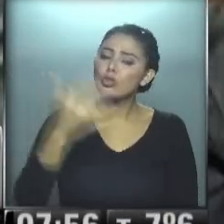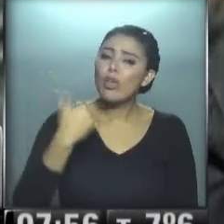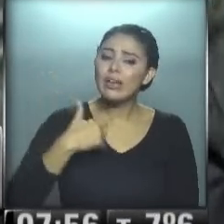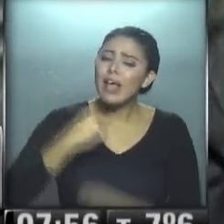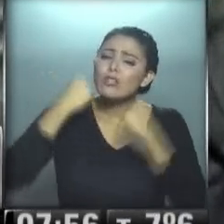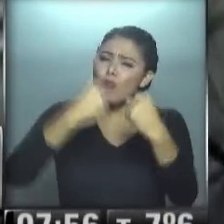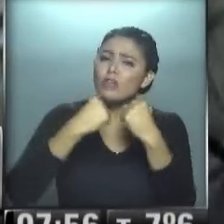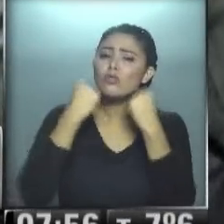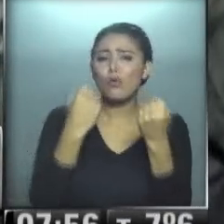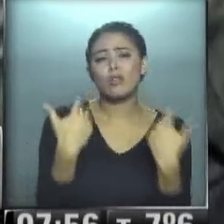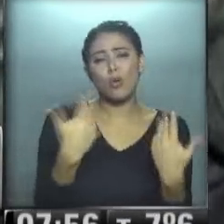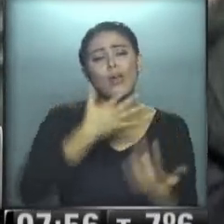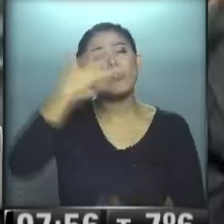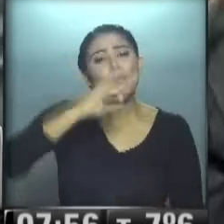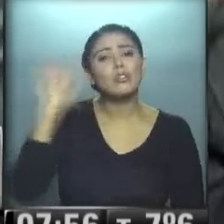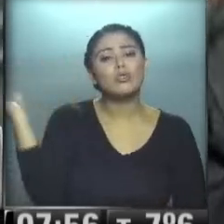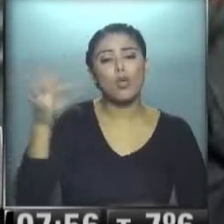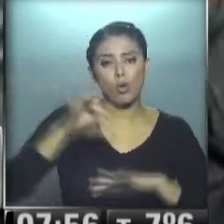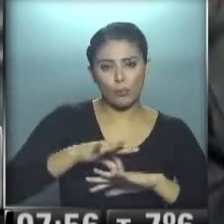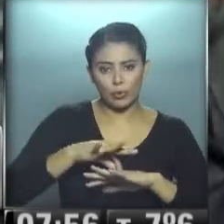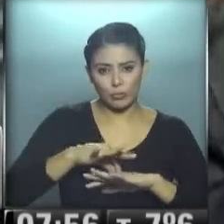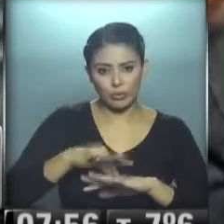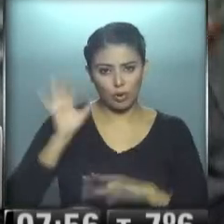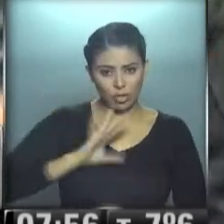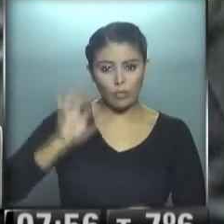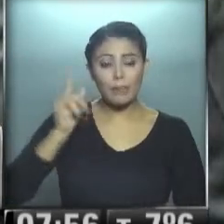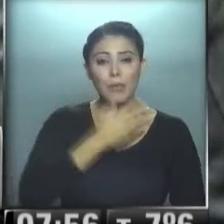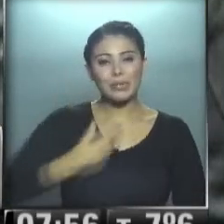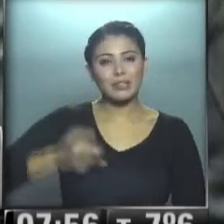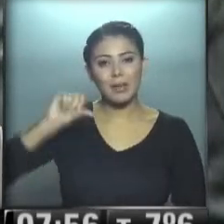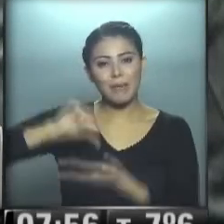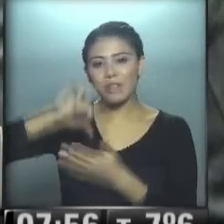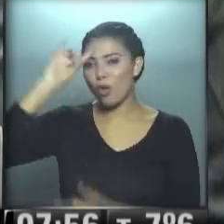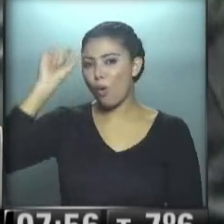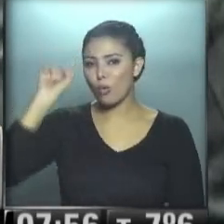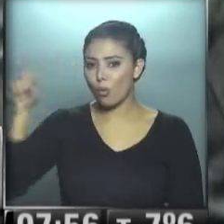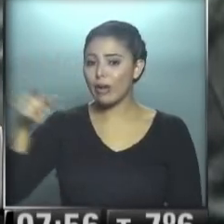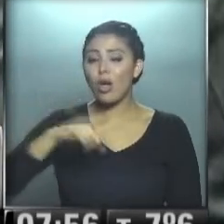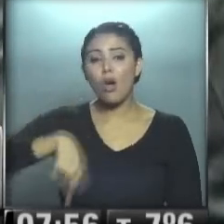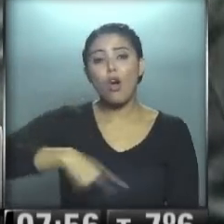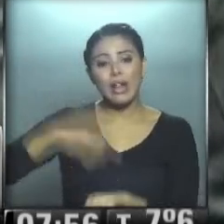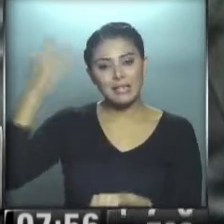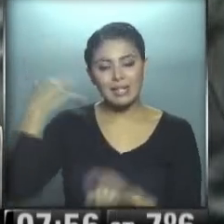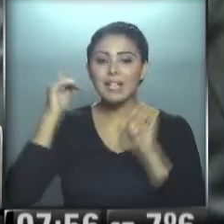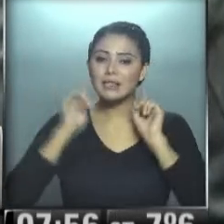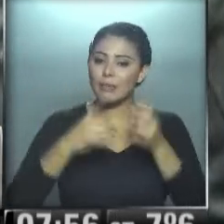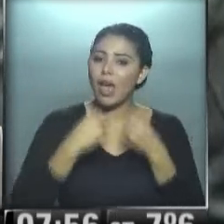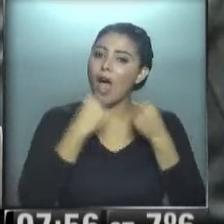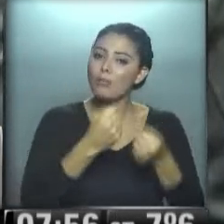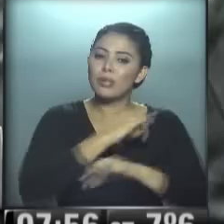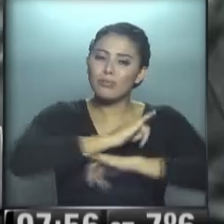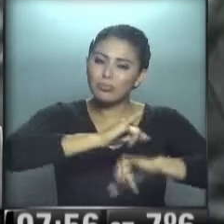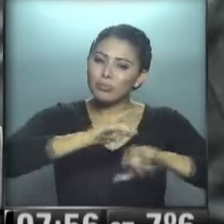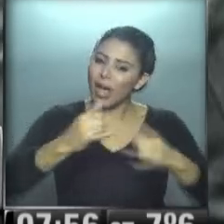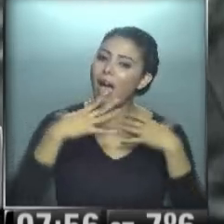Argentina para honrar los compromisos adquiridos fue el presidente del Uruguay Pepe Mujica quien en las últimas horas se sumó a la campaña